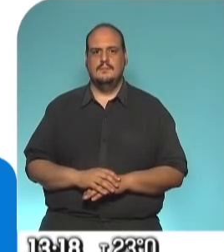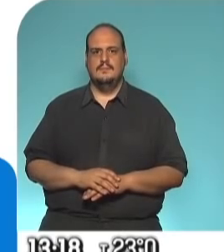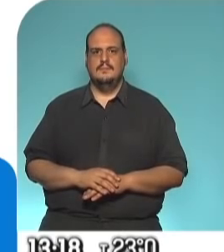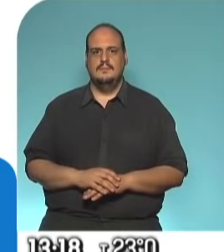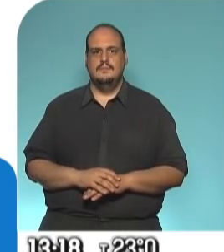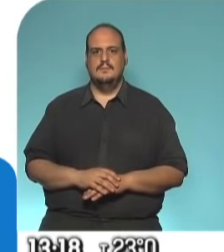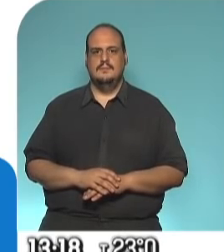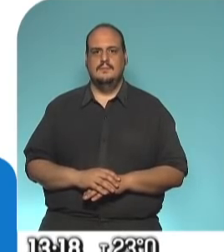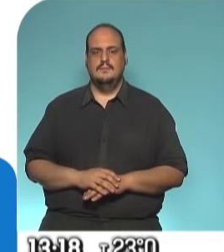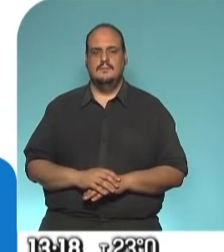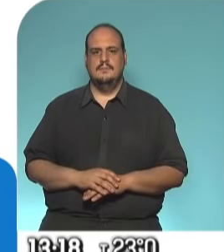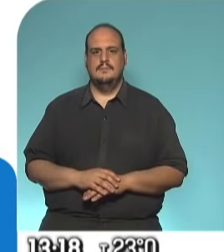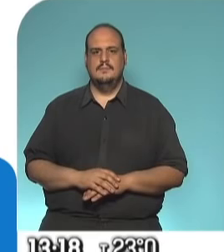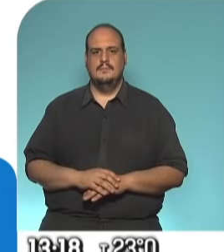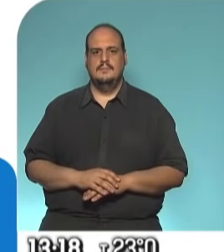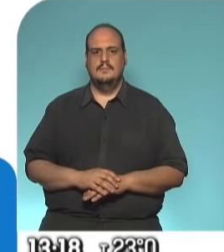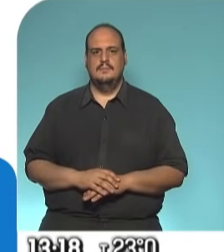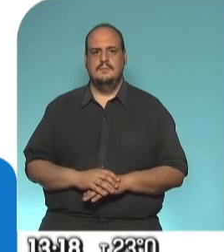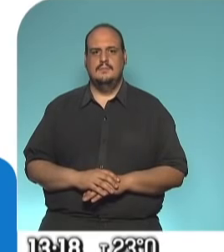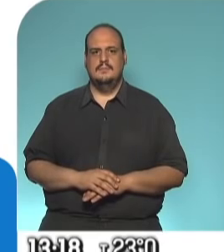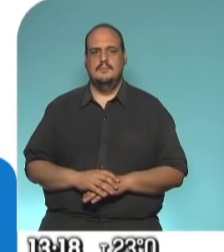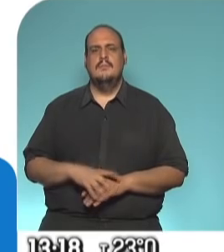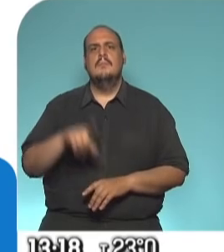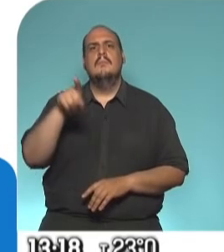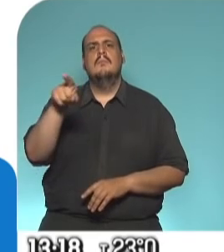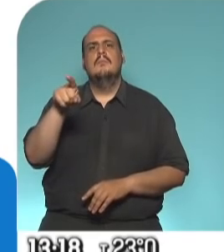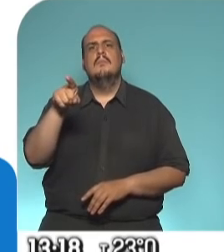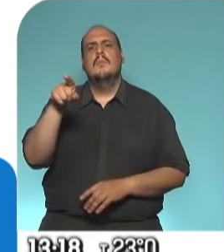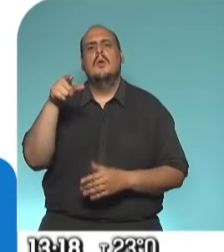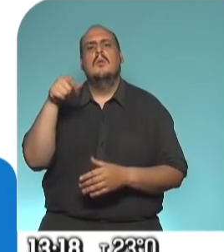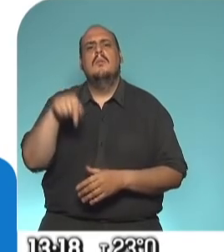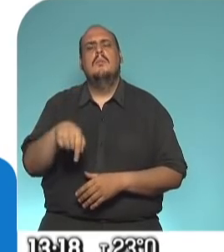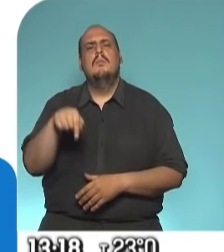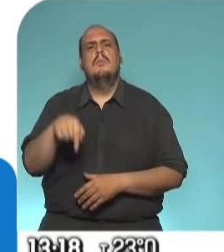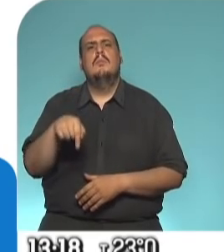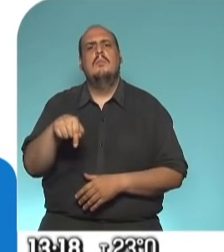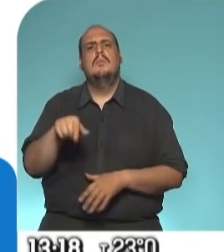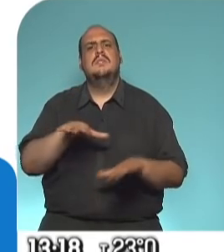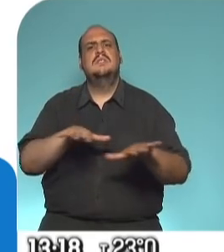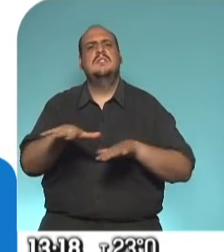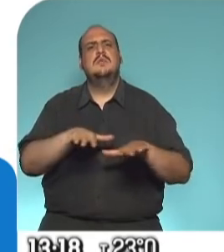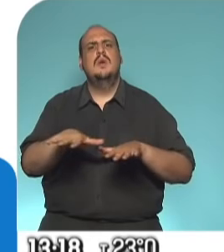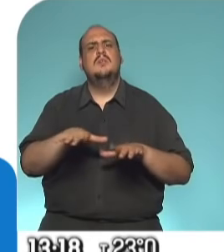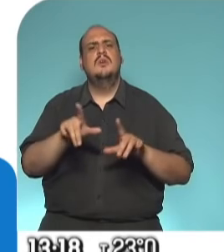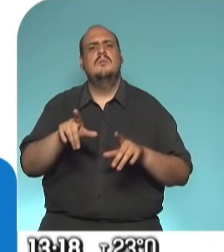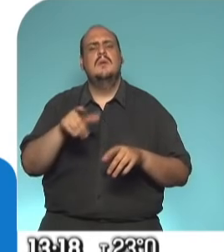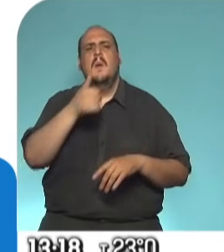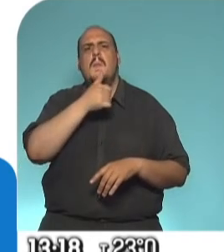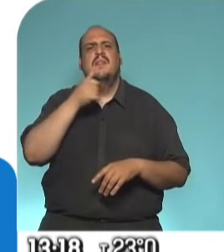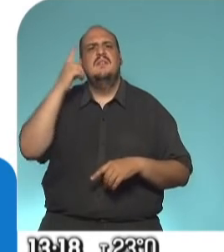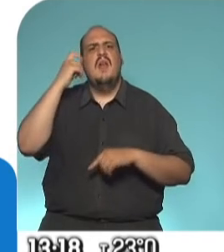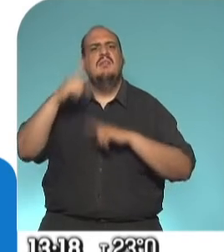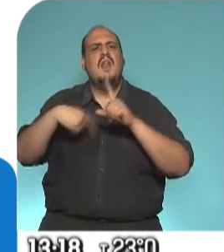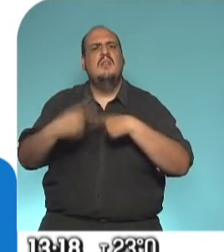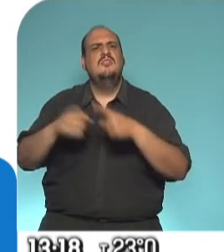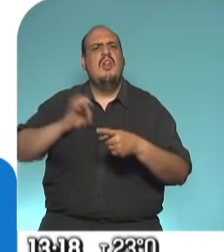Jayaya, hermano Lucho, ¿cuál va a ser su propuesta para este caso de la medicina tradicional ancestral